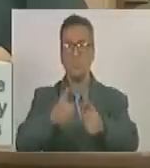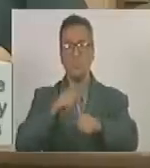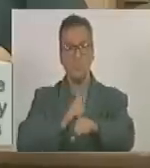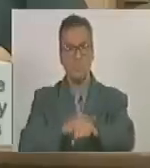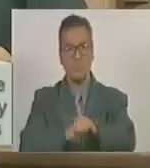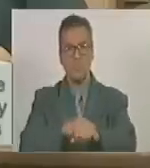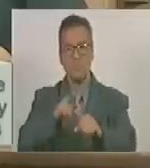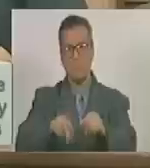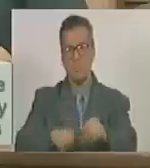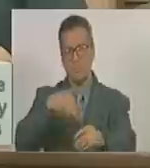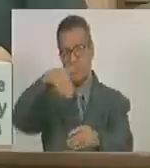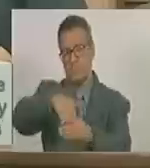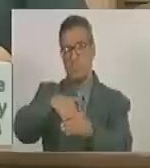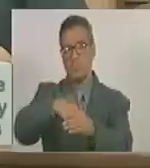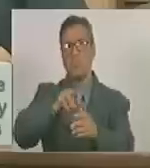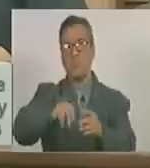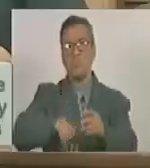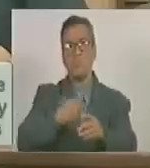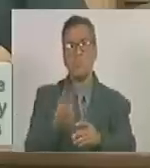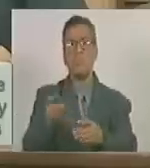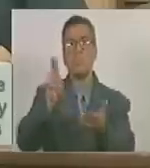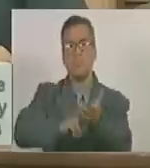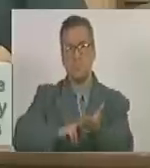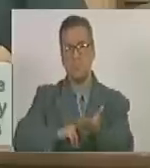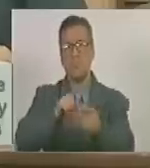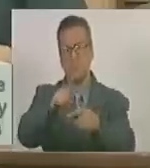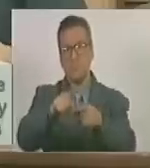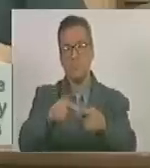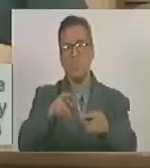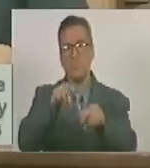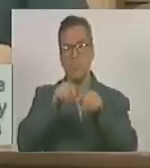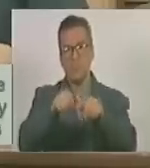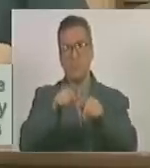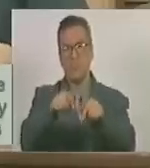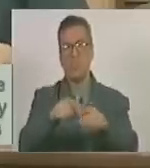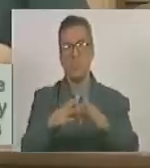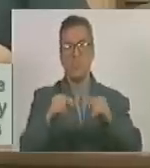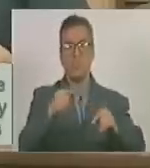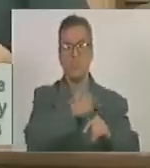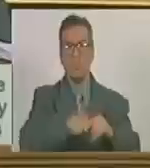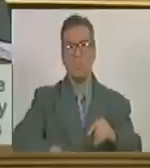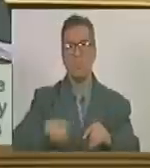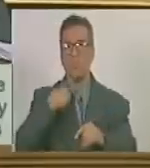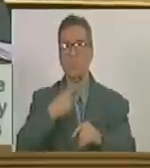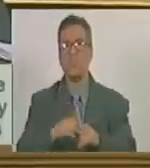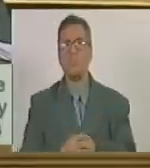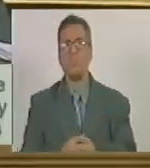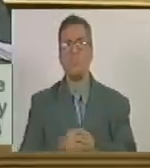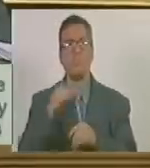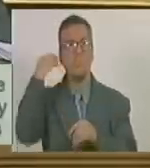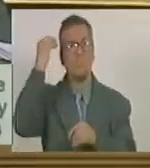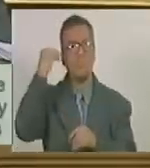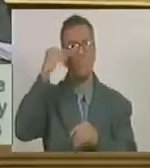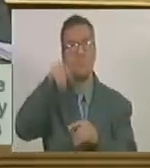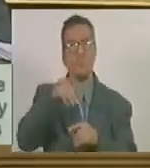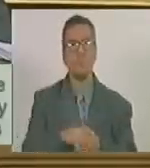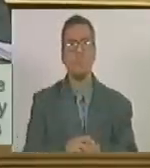momento de su elección, y podrán ser reelectas o reelectos. Es todo, ciudadano presidente. En